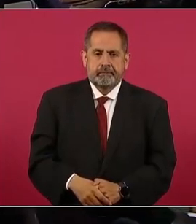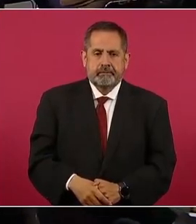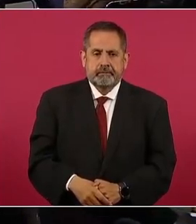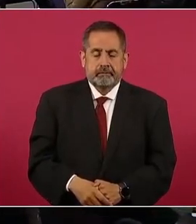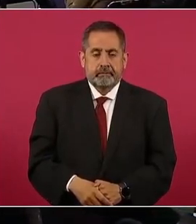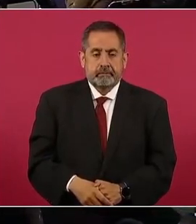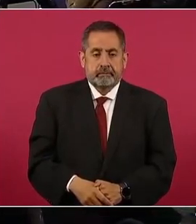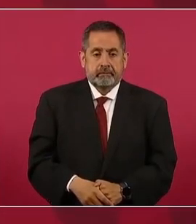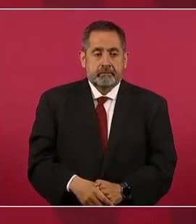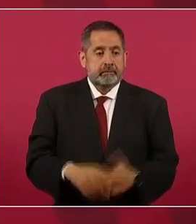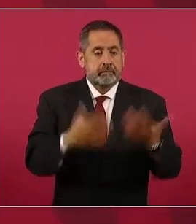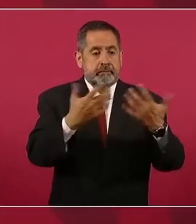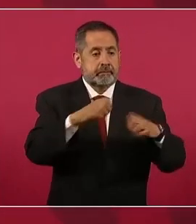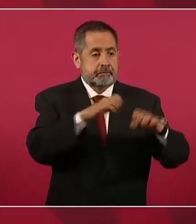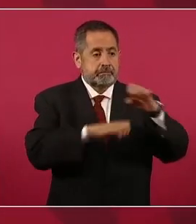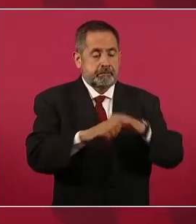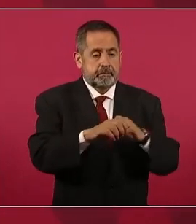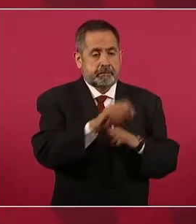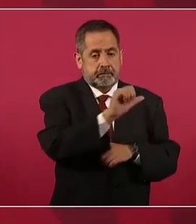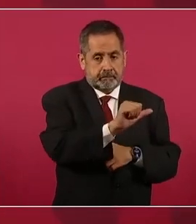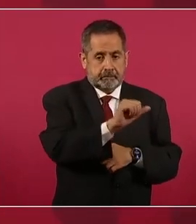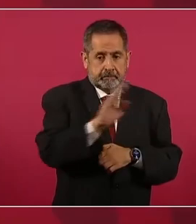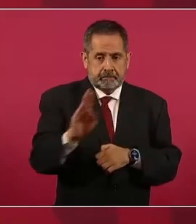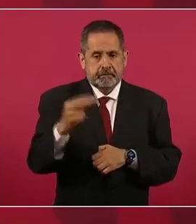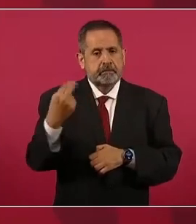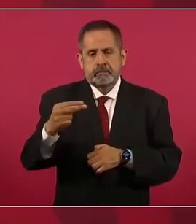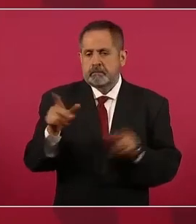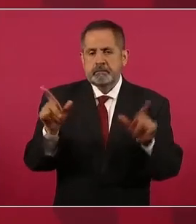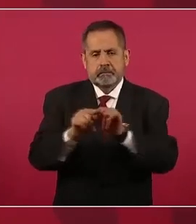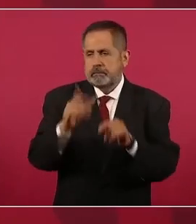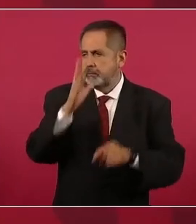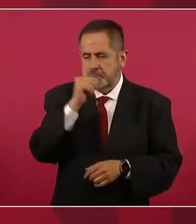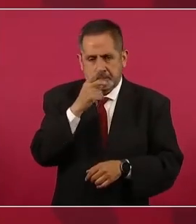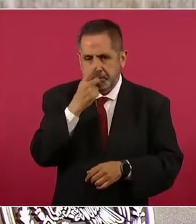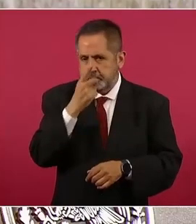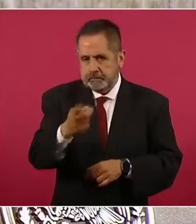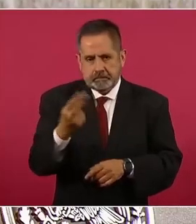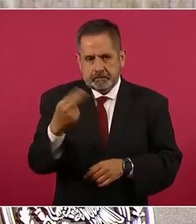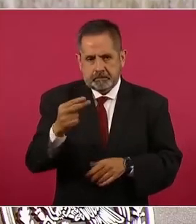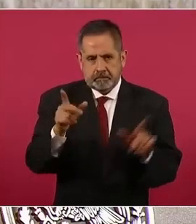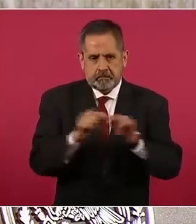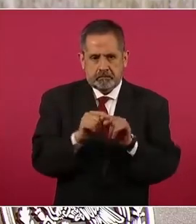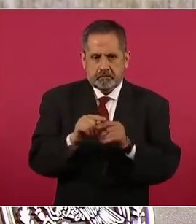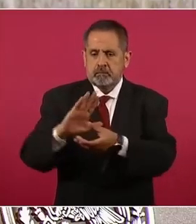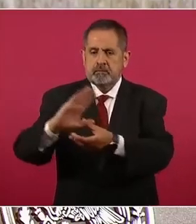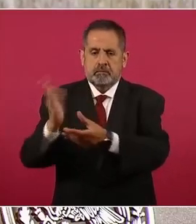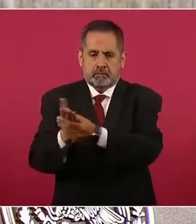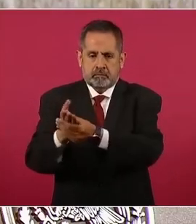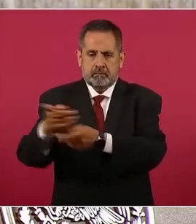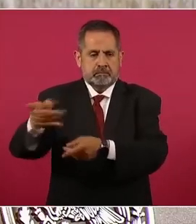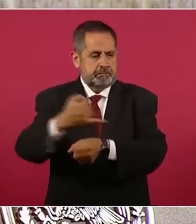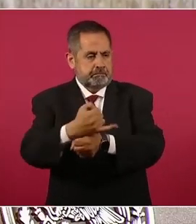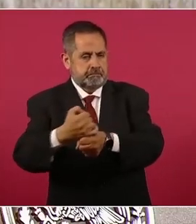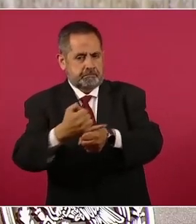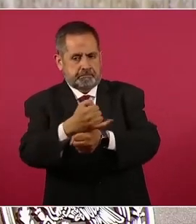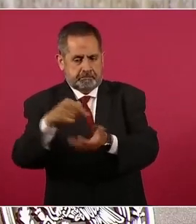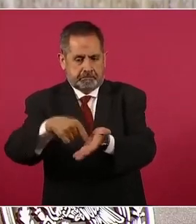El nombre de las empresas es reservado porque es un asunto que está dentro de una carpeta de